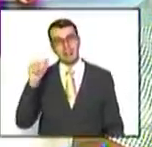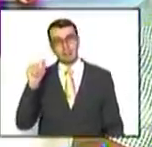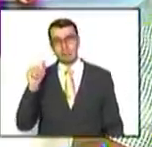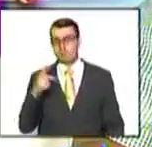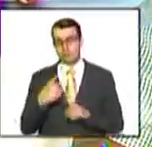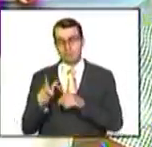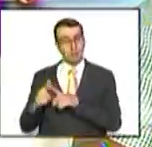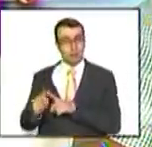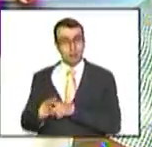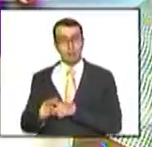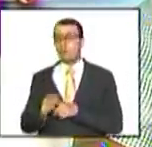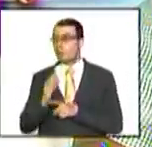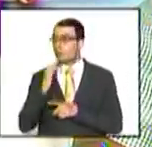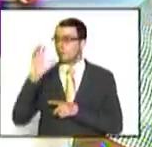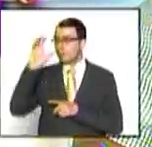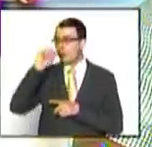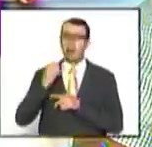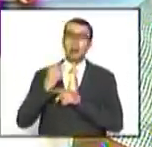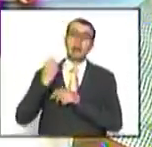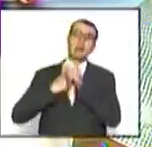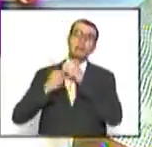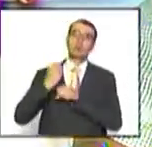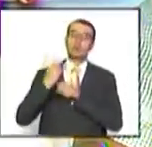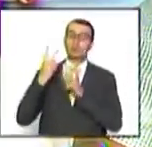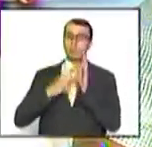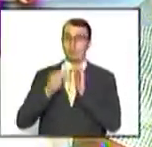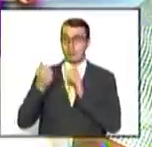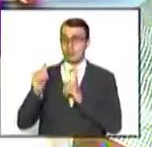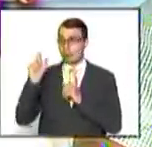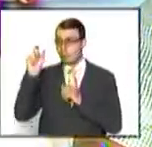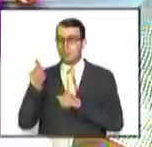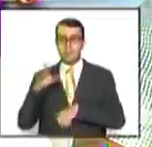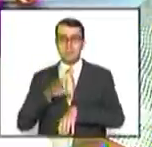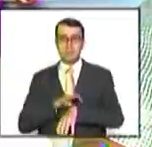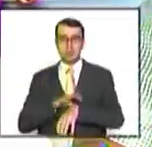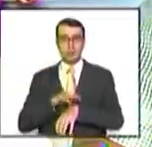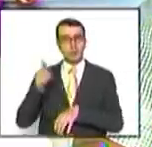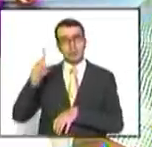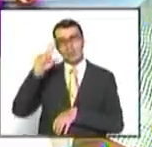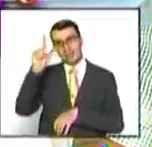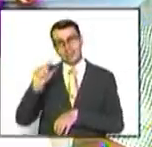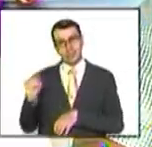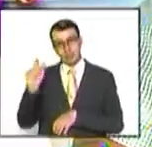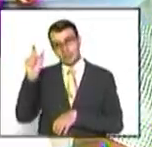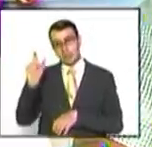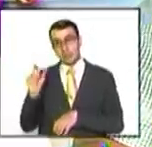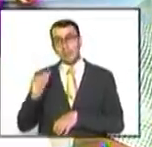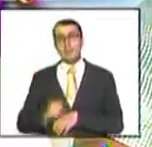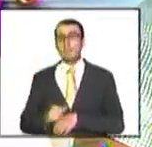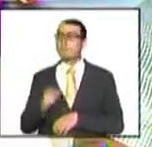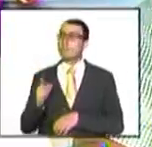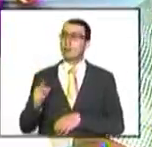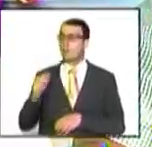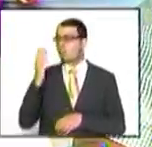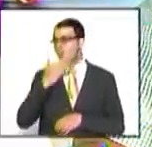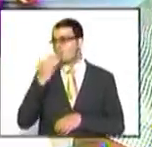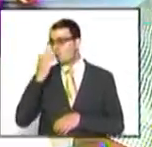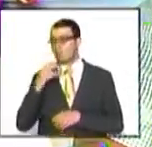mejor, se ha descubierto desde el año 2010 un médico italiano, el doctor Renberto Re, en unas pruebas que